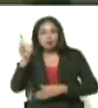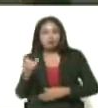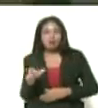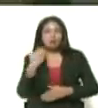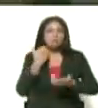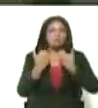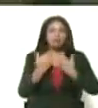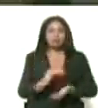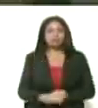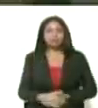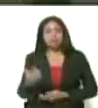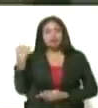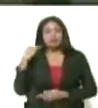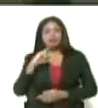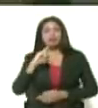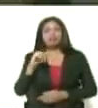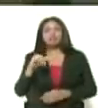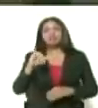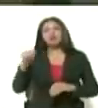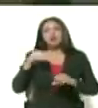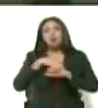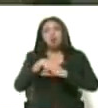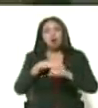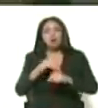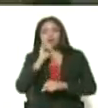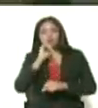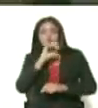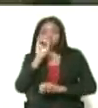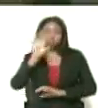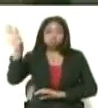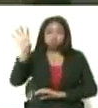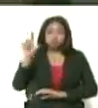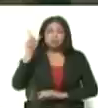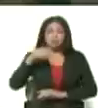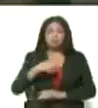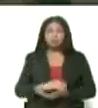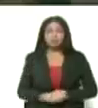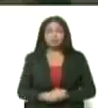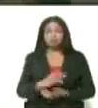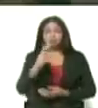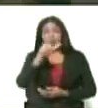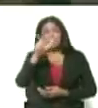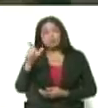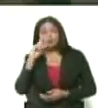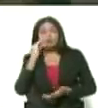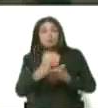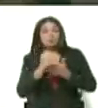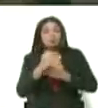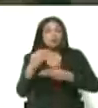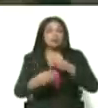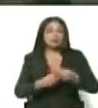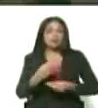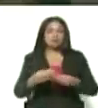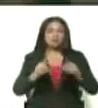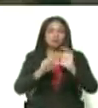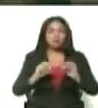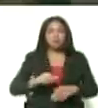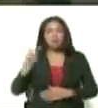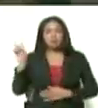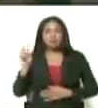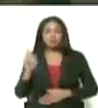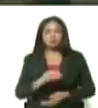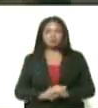Ayer el doctor Jorge Rodríguez informó al país sobre el número de pruebas realizadas en